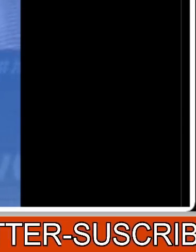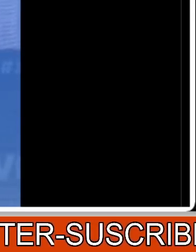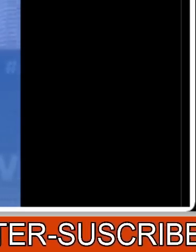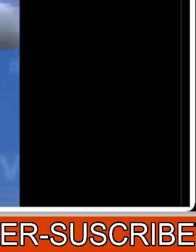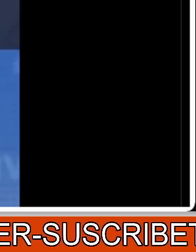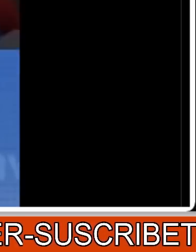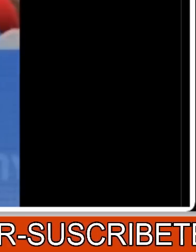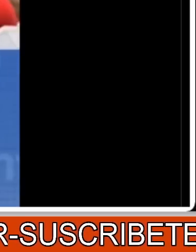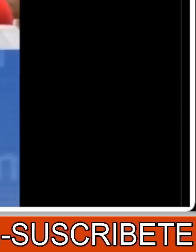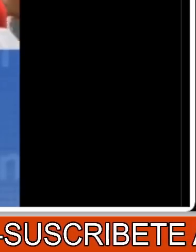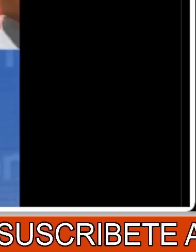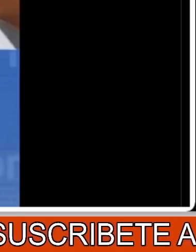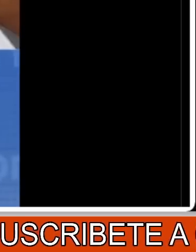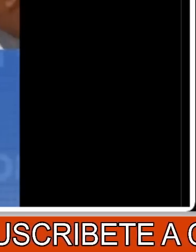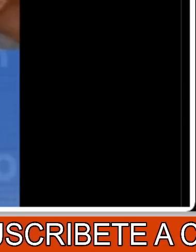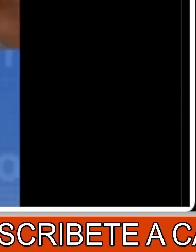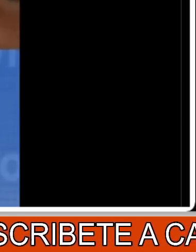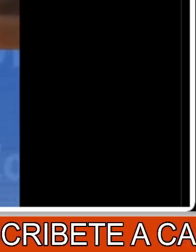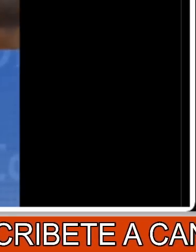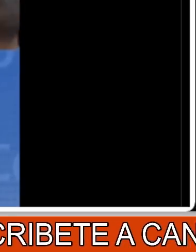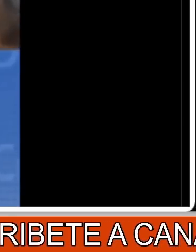de atrás. Van a